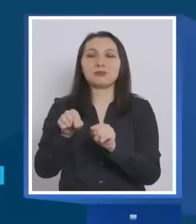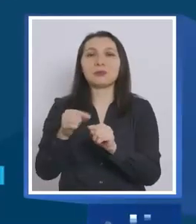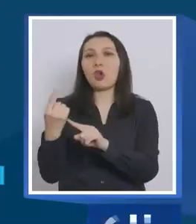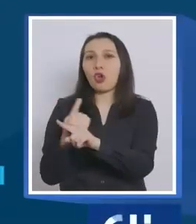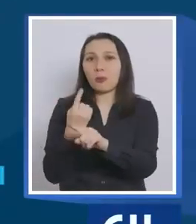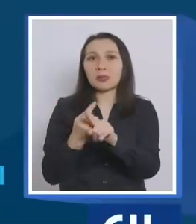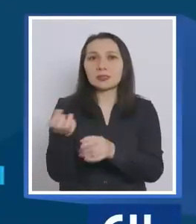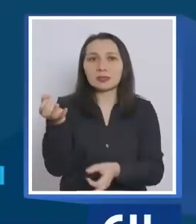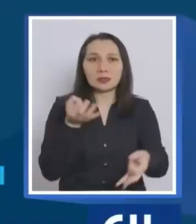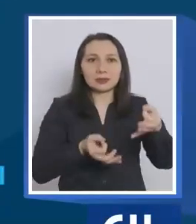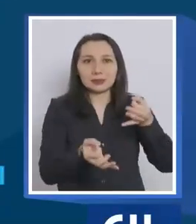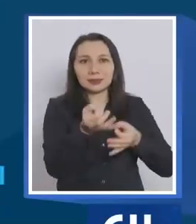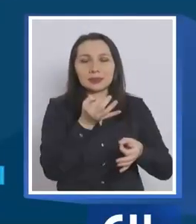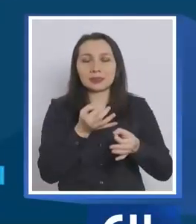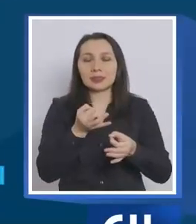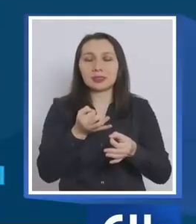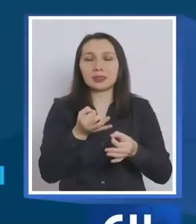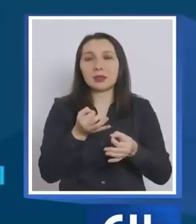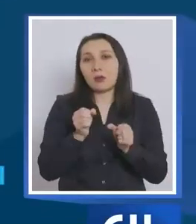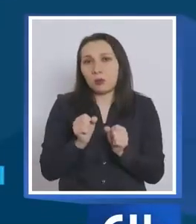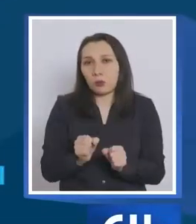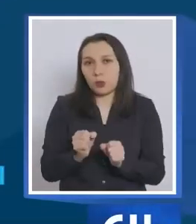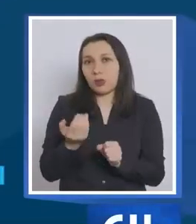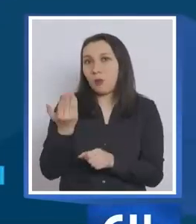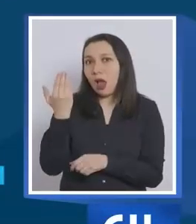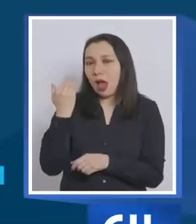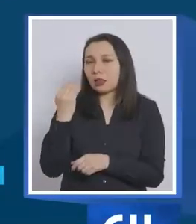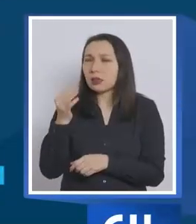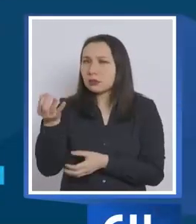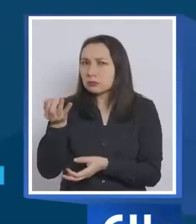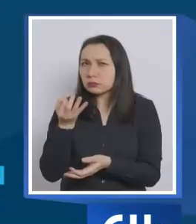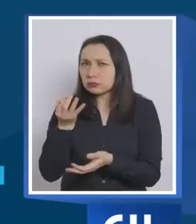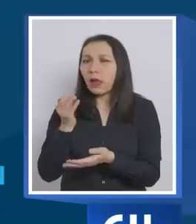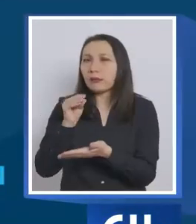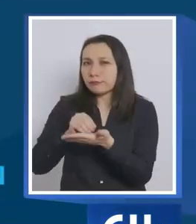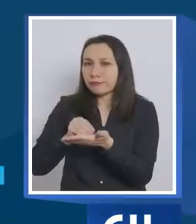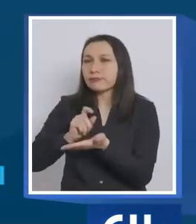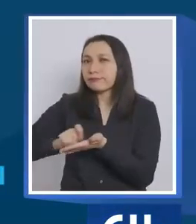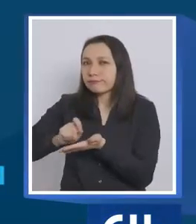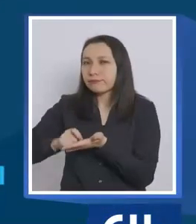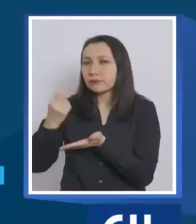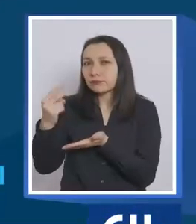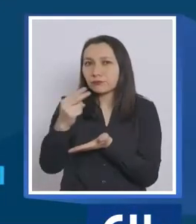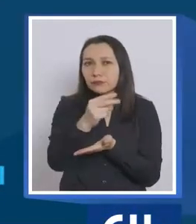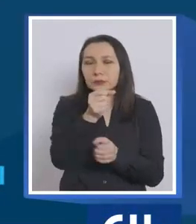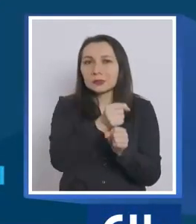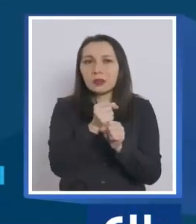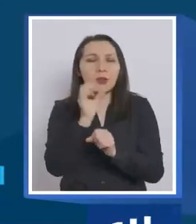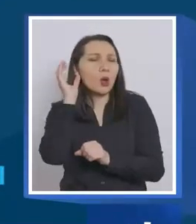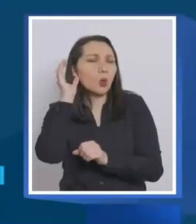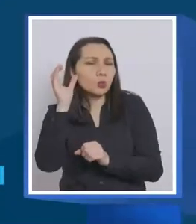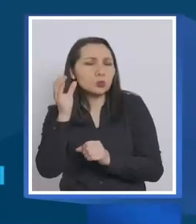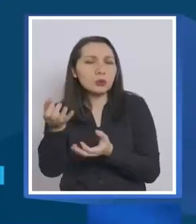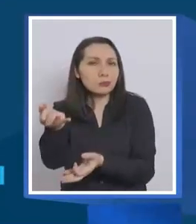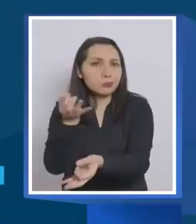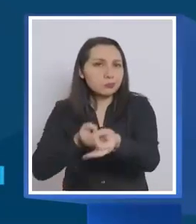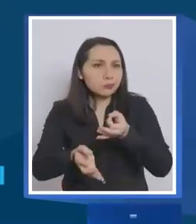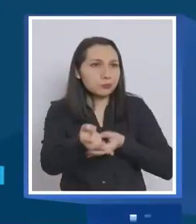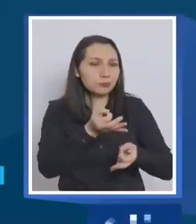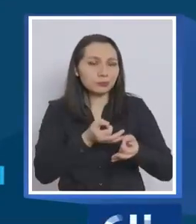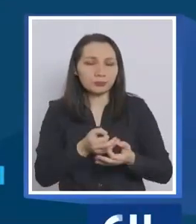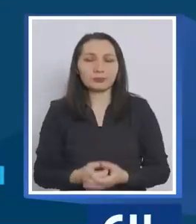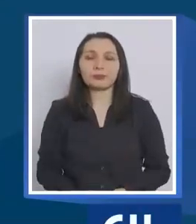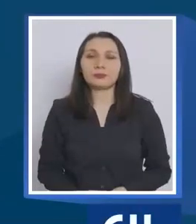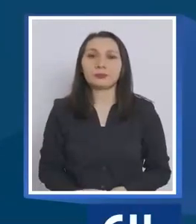conversaciones que pudimos captar gracias a este trabajo de escucha activa.